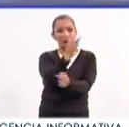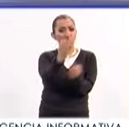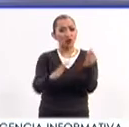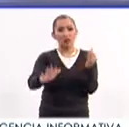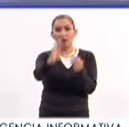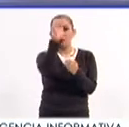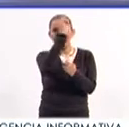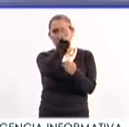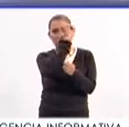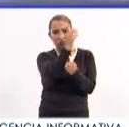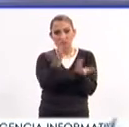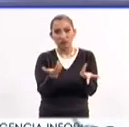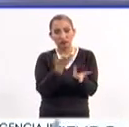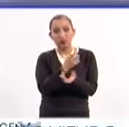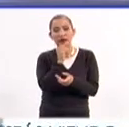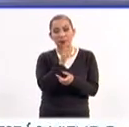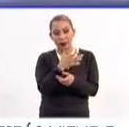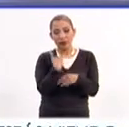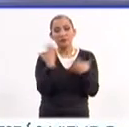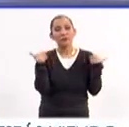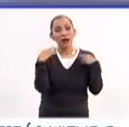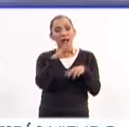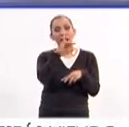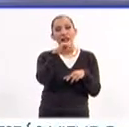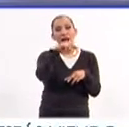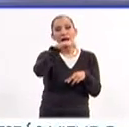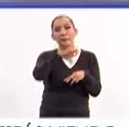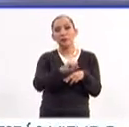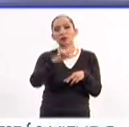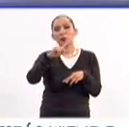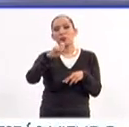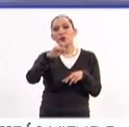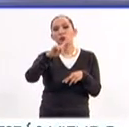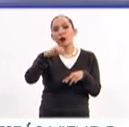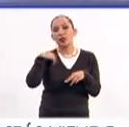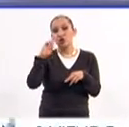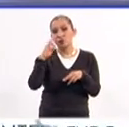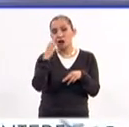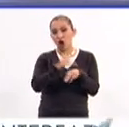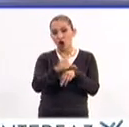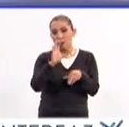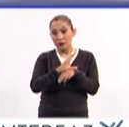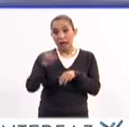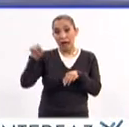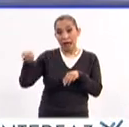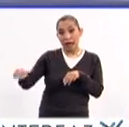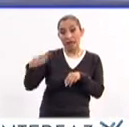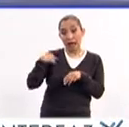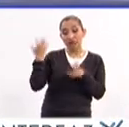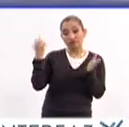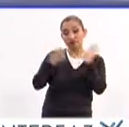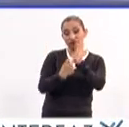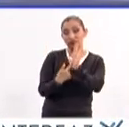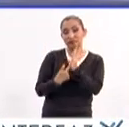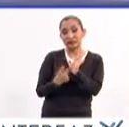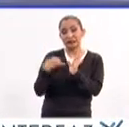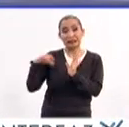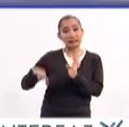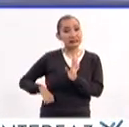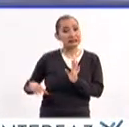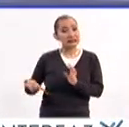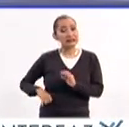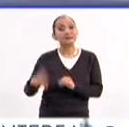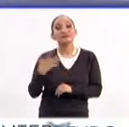las opiniones. Entonces tendremos también al profesor James Púrpura de la Universidad de Colombia presentando en este evento. Y lo interesante es